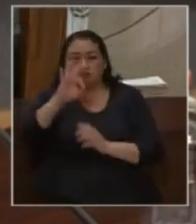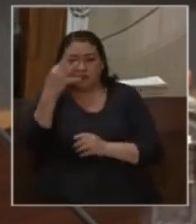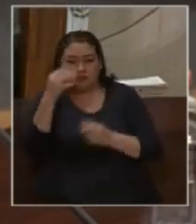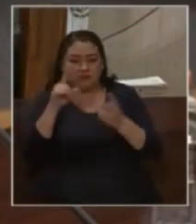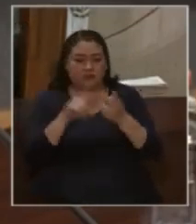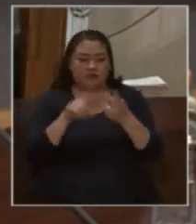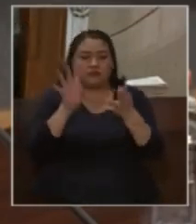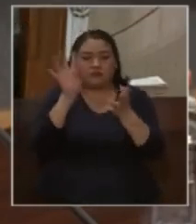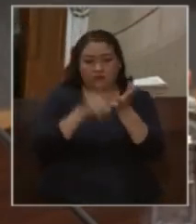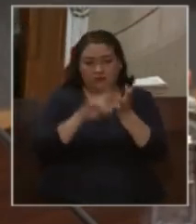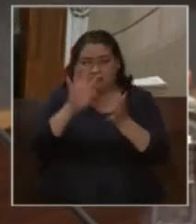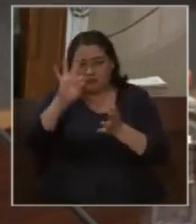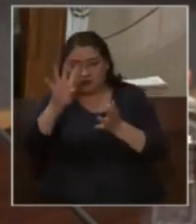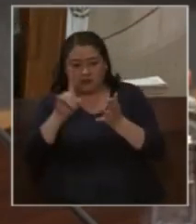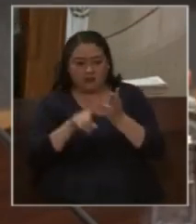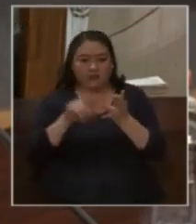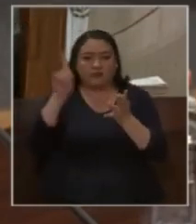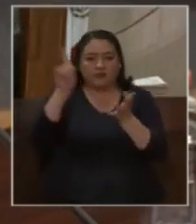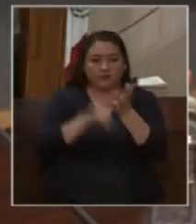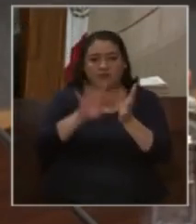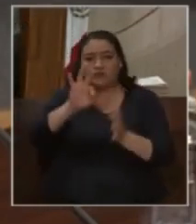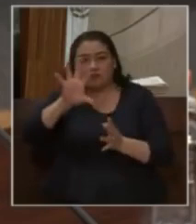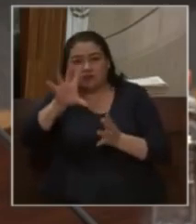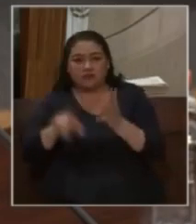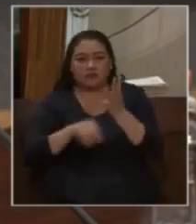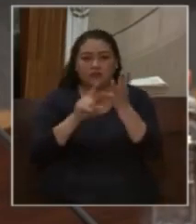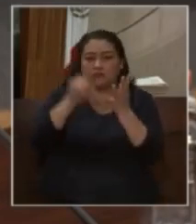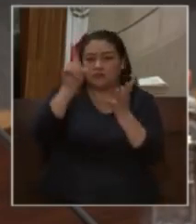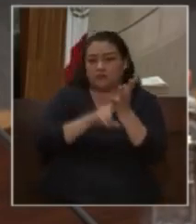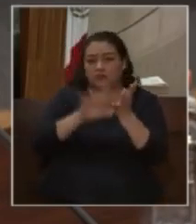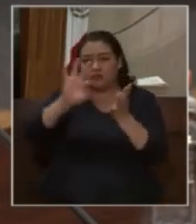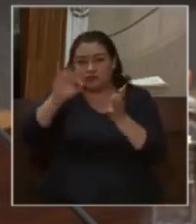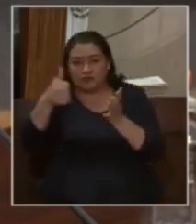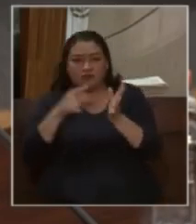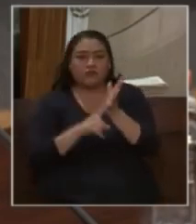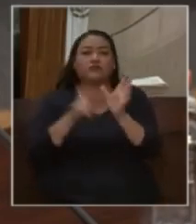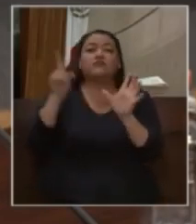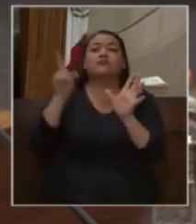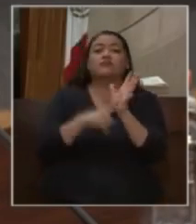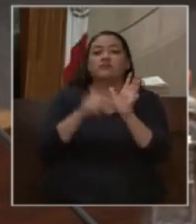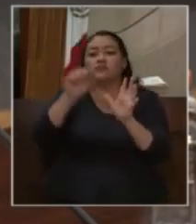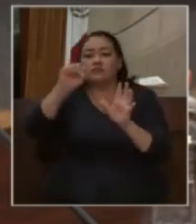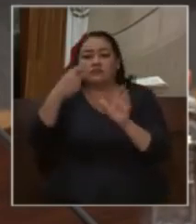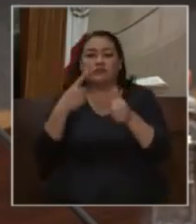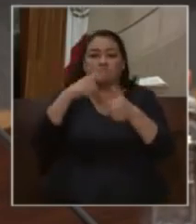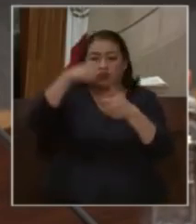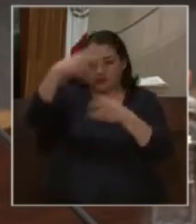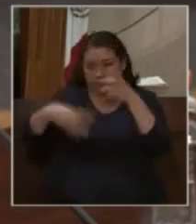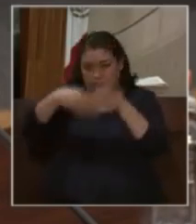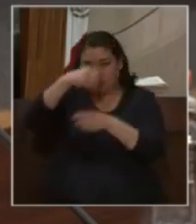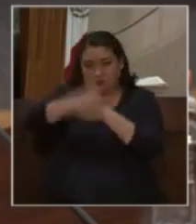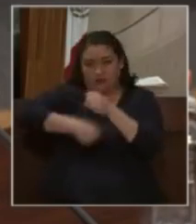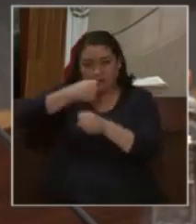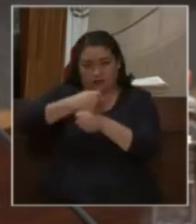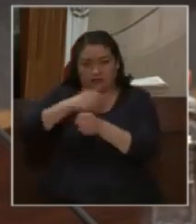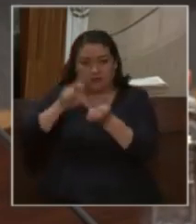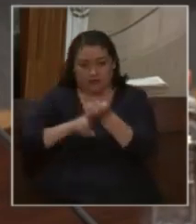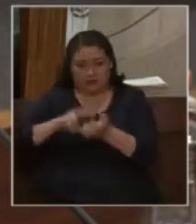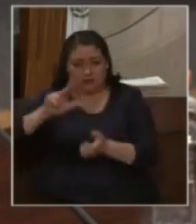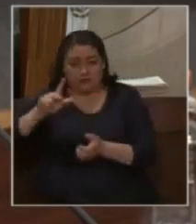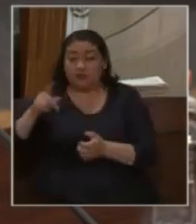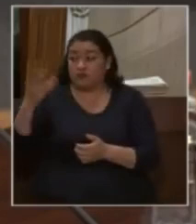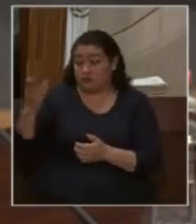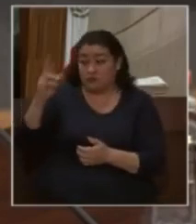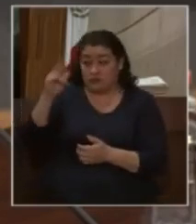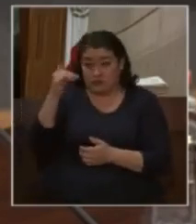1043, 1044, 1045, 1046 y 1061, todos de este año, que en ese orden proponen el